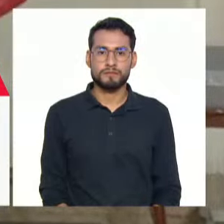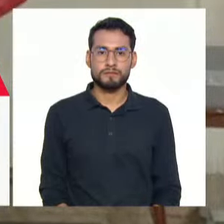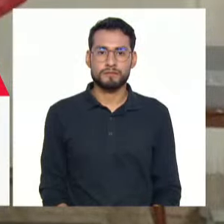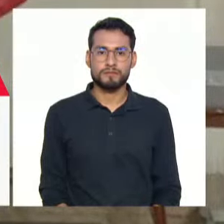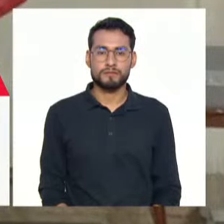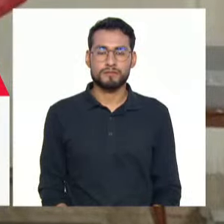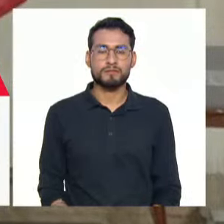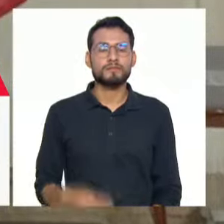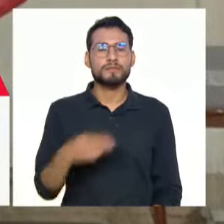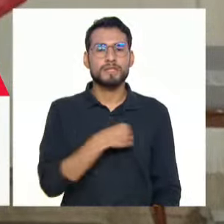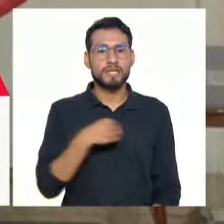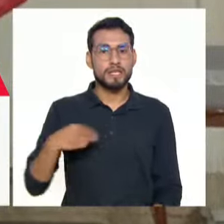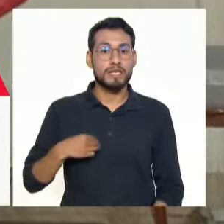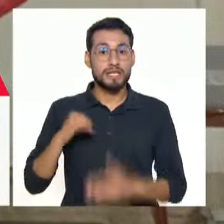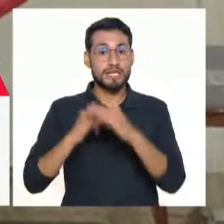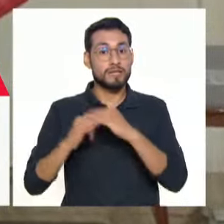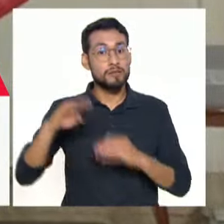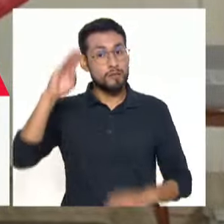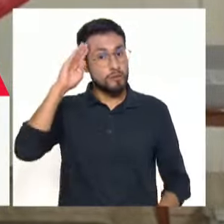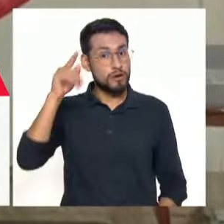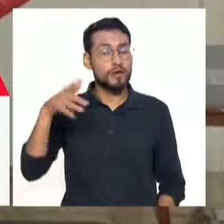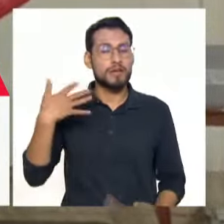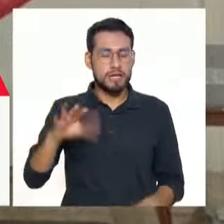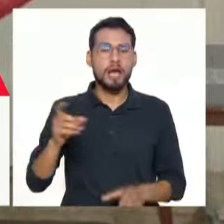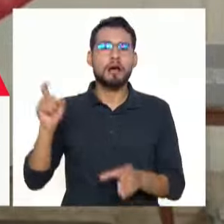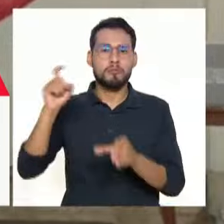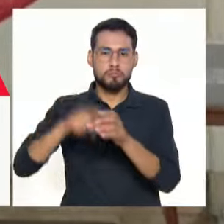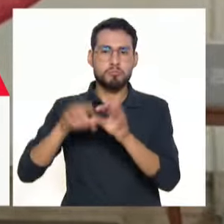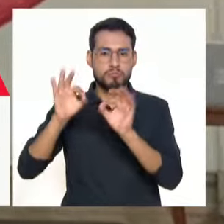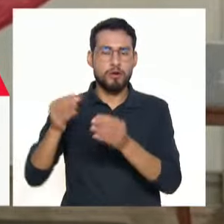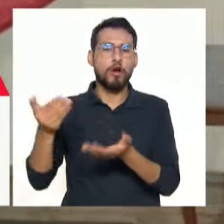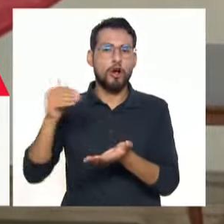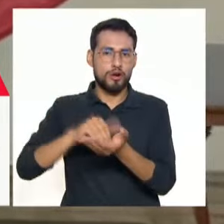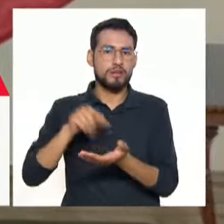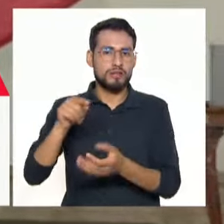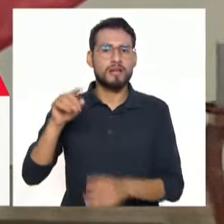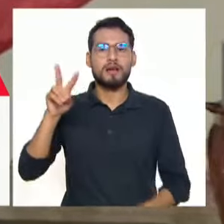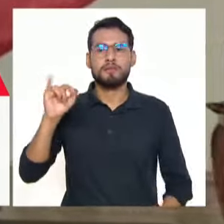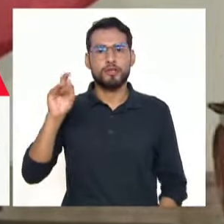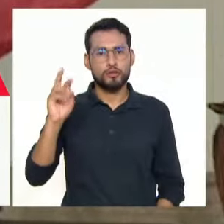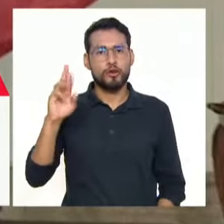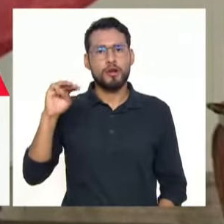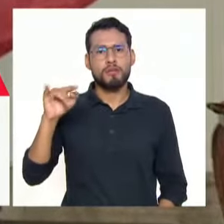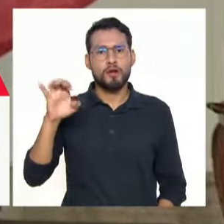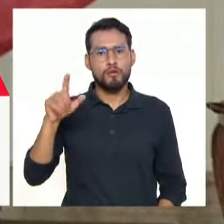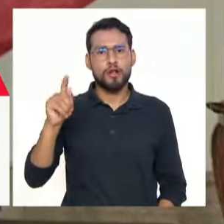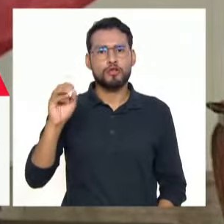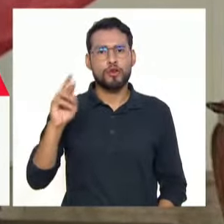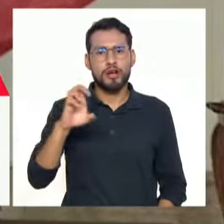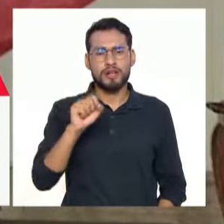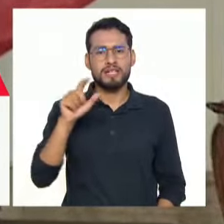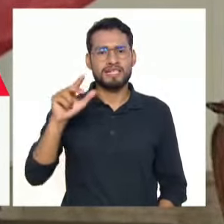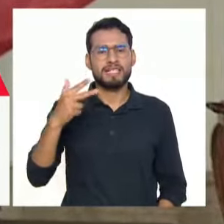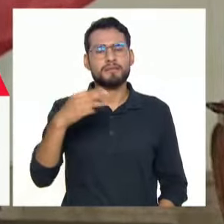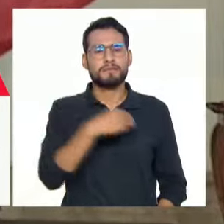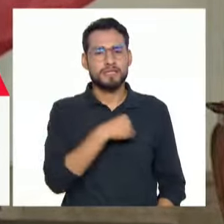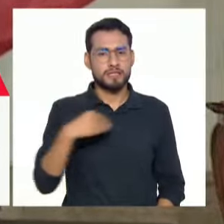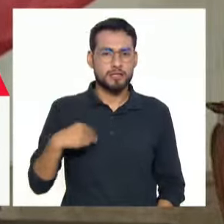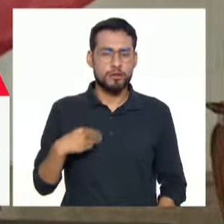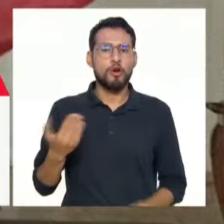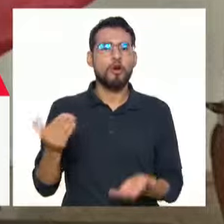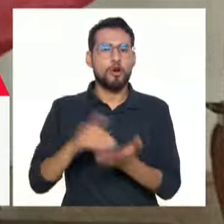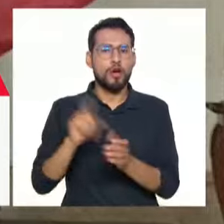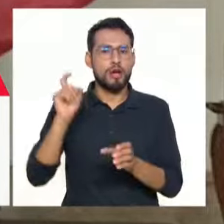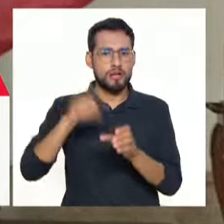El ministro del Interior también ha sido ratificado en el cargo. Víctor Manuel Torres Falcón es el tercer ministro que